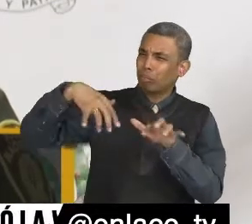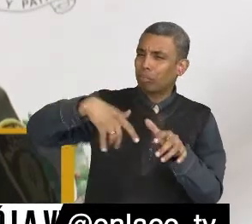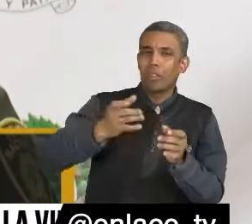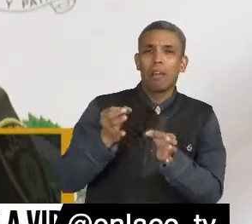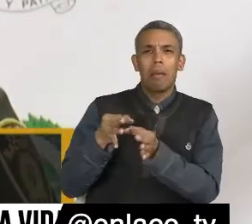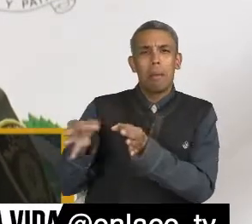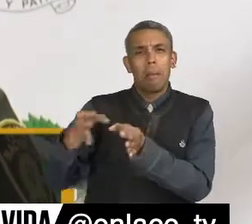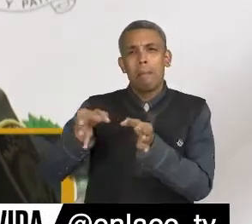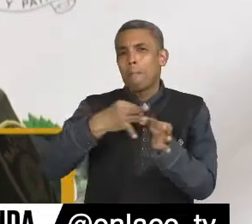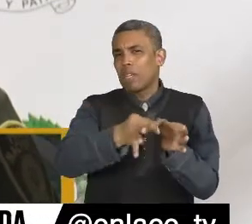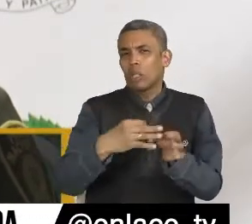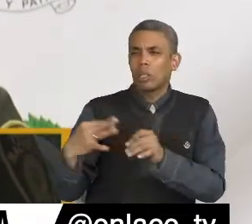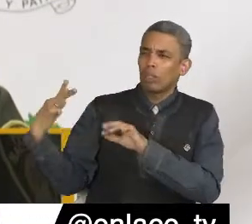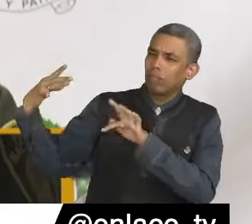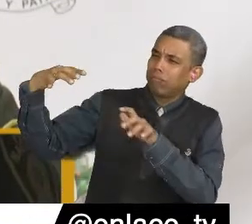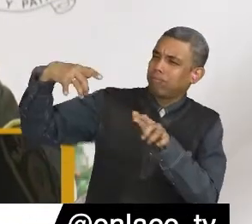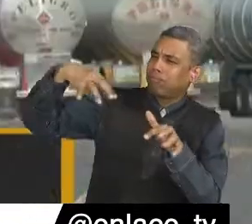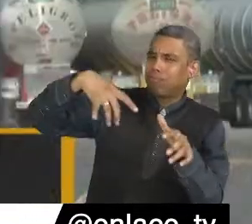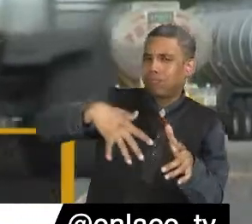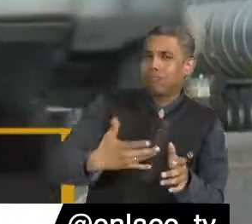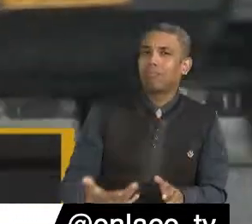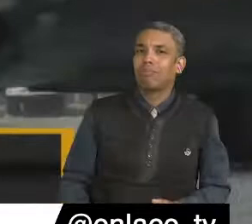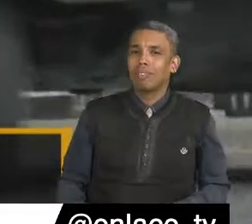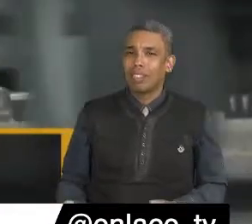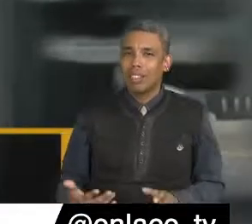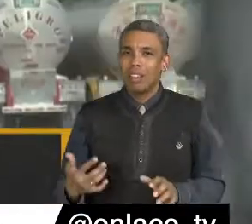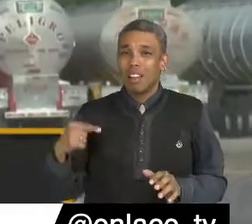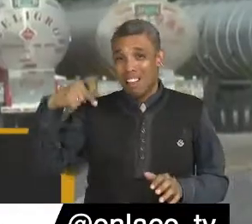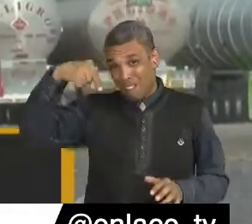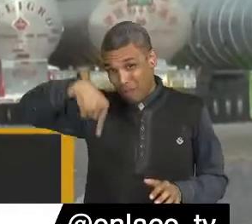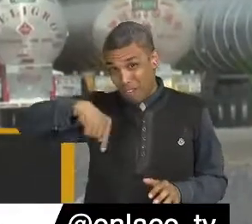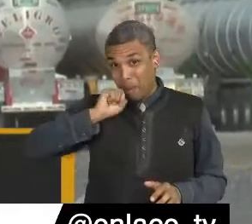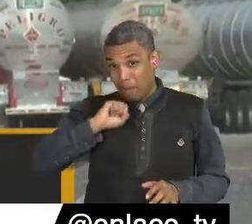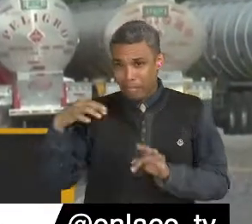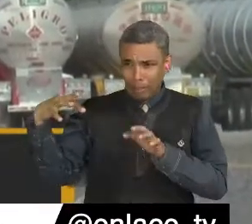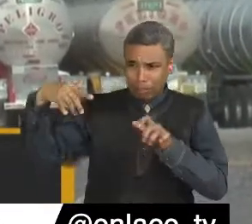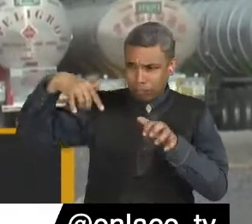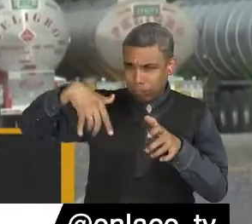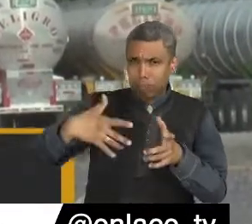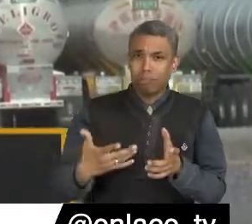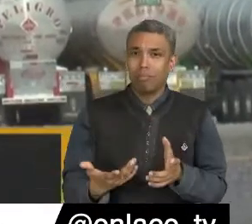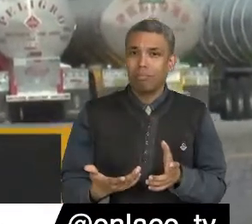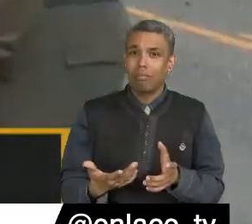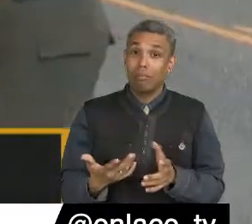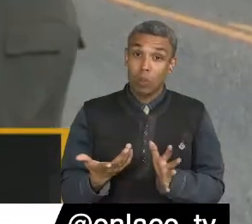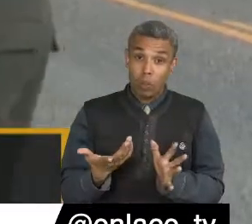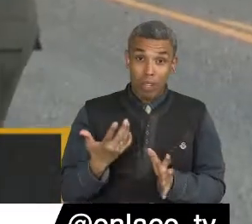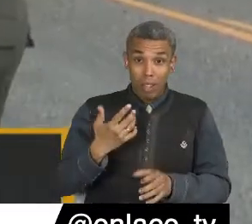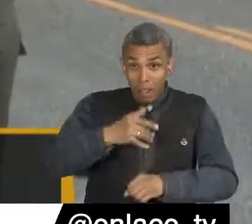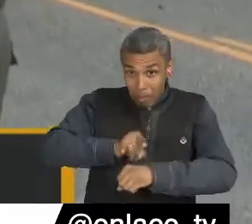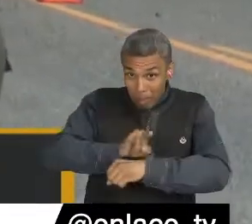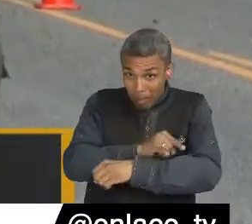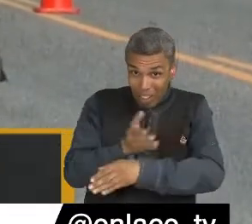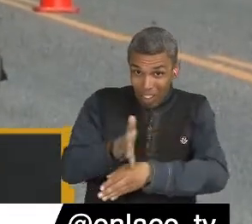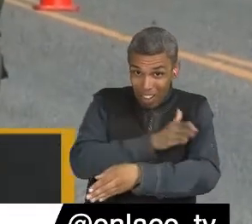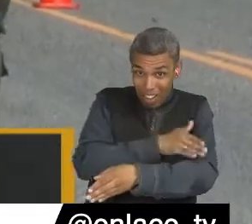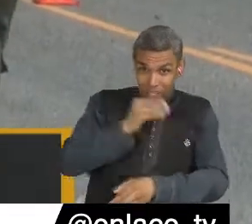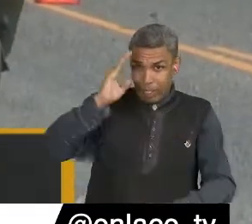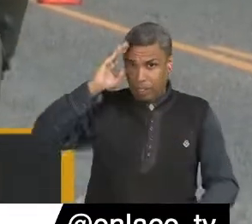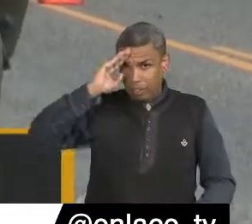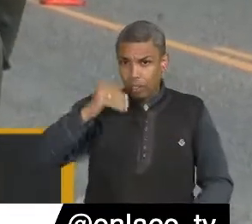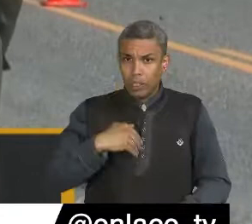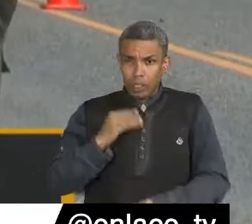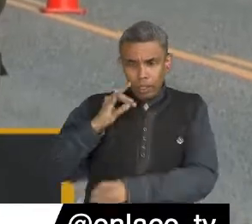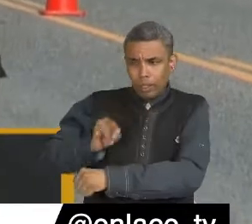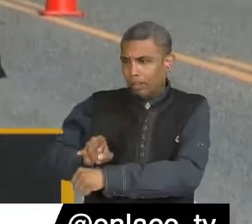judicial, personal de nuestro grupo Gaula, acá para el municipio de Barranca Bermeja, pues confluyendo a varios sitios